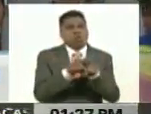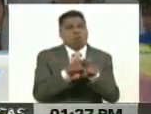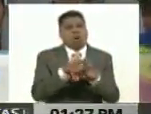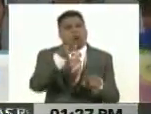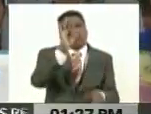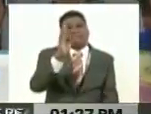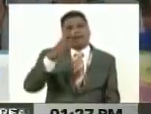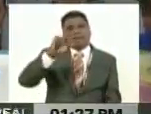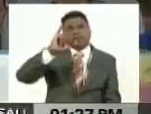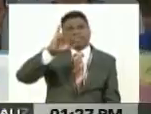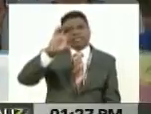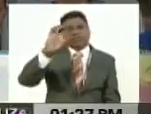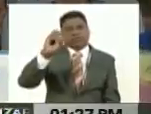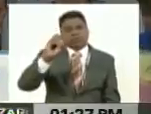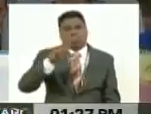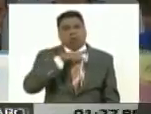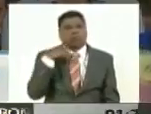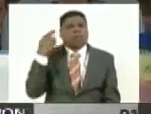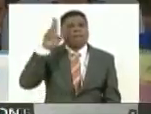lo asesinaron.